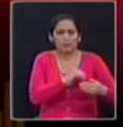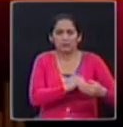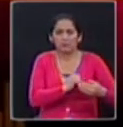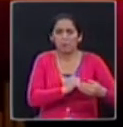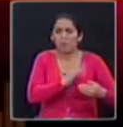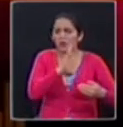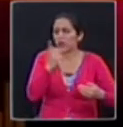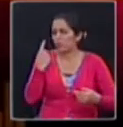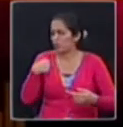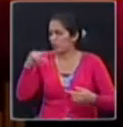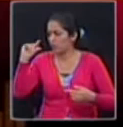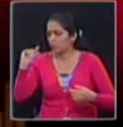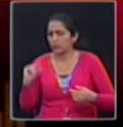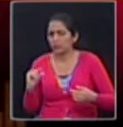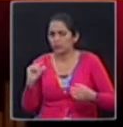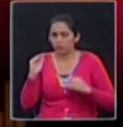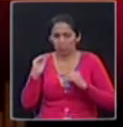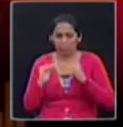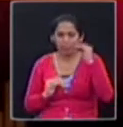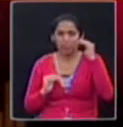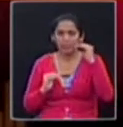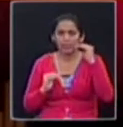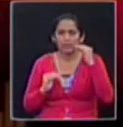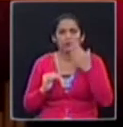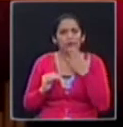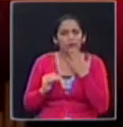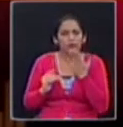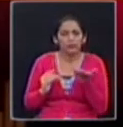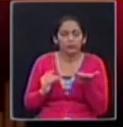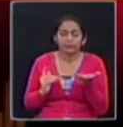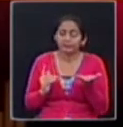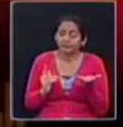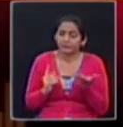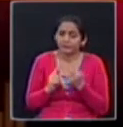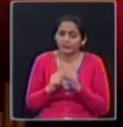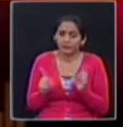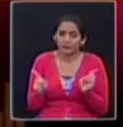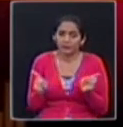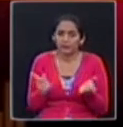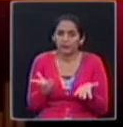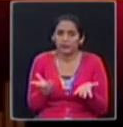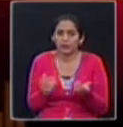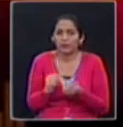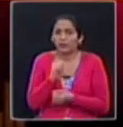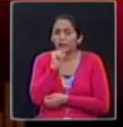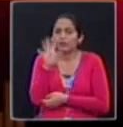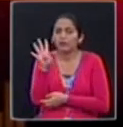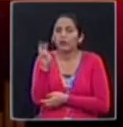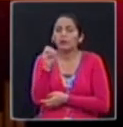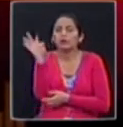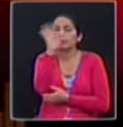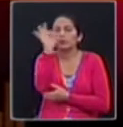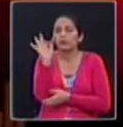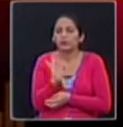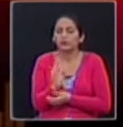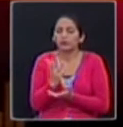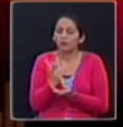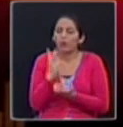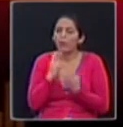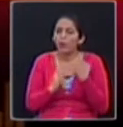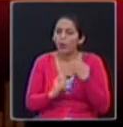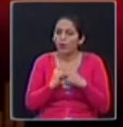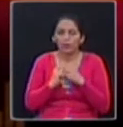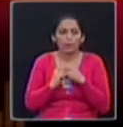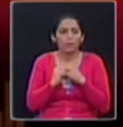el 40%, o existe una diferencia del 40% de cubrir el costo de la canasta básica, claro. Y esto genera entonces